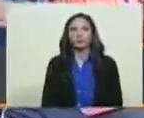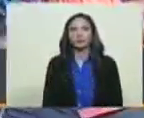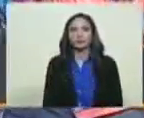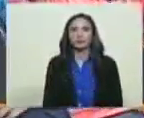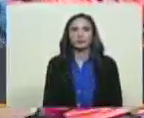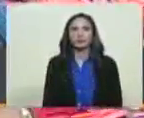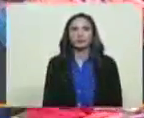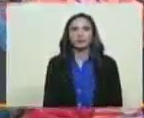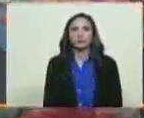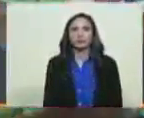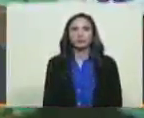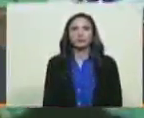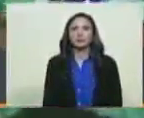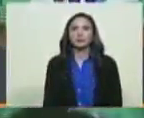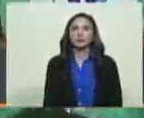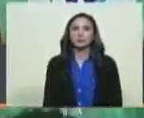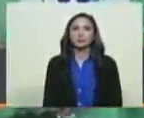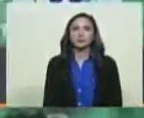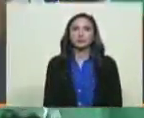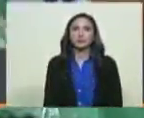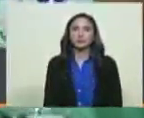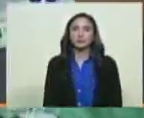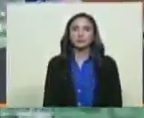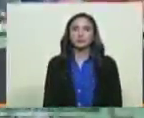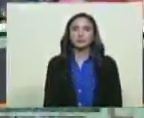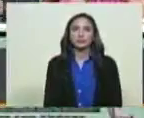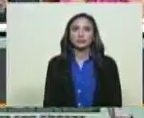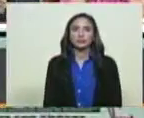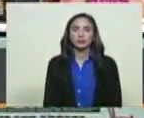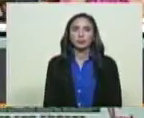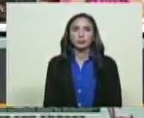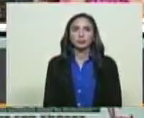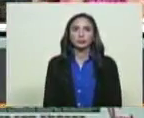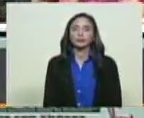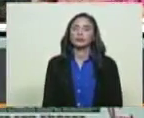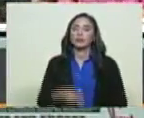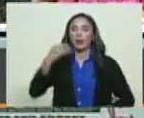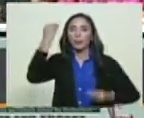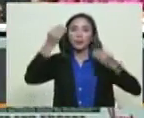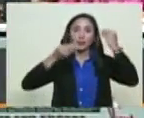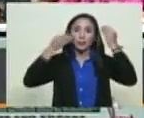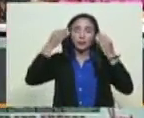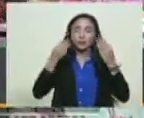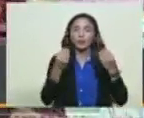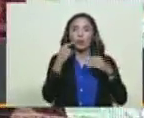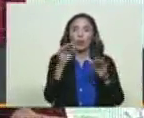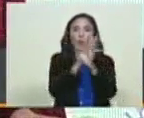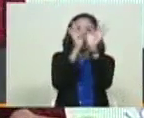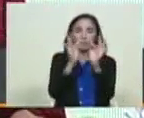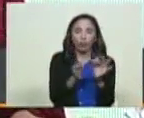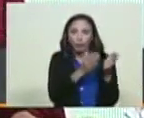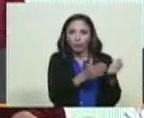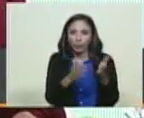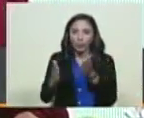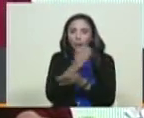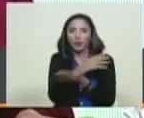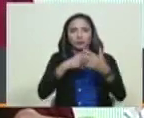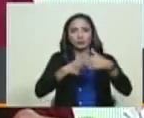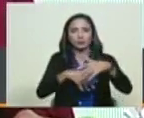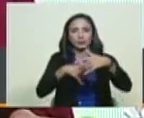sino que desde ya hay que pensando en una estructura de militancia